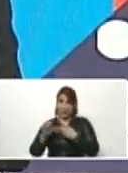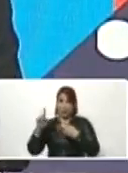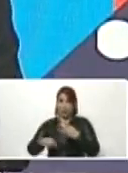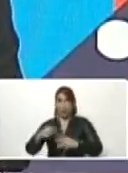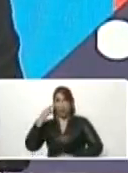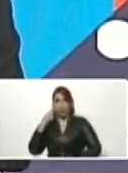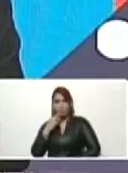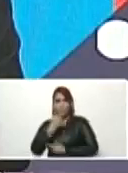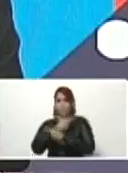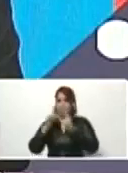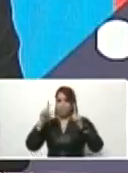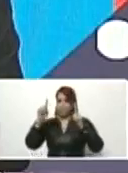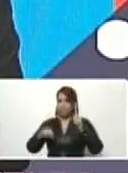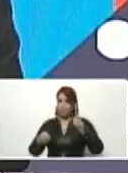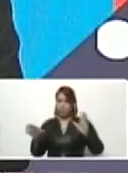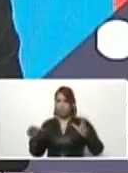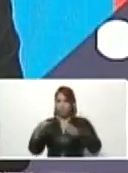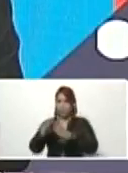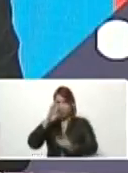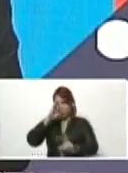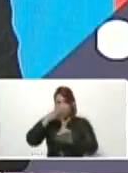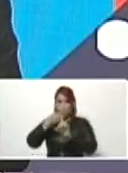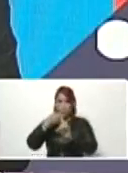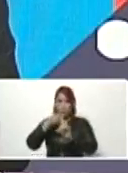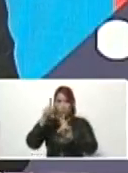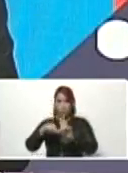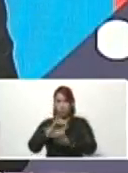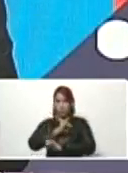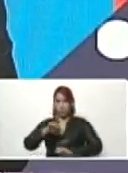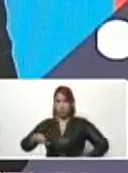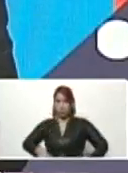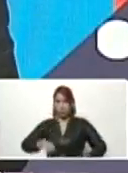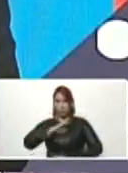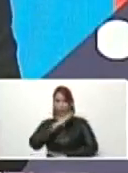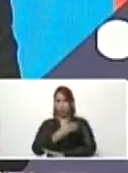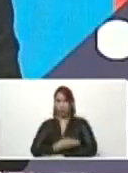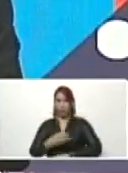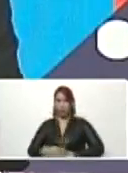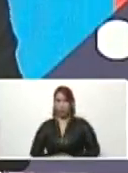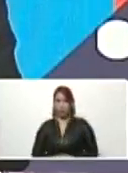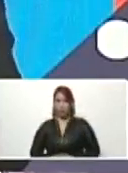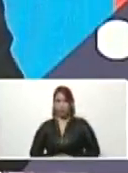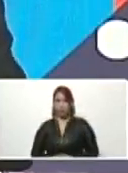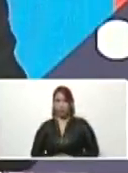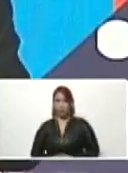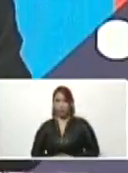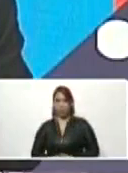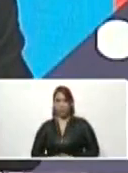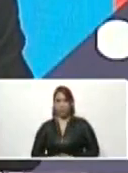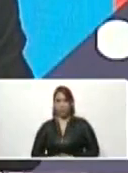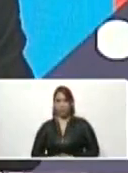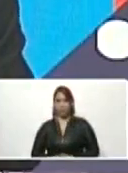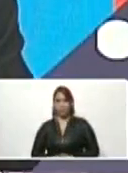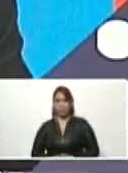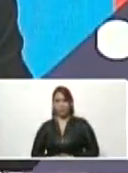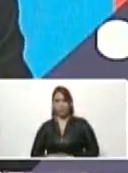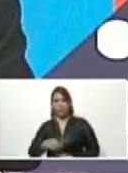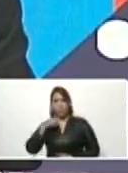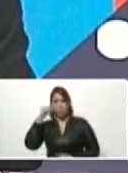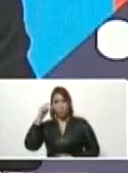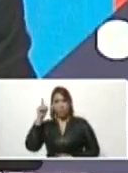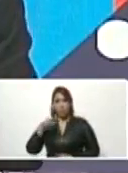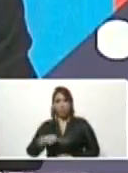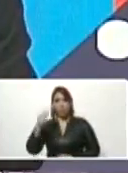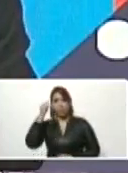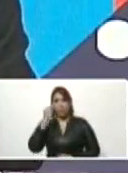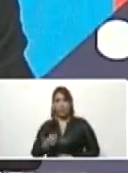Bolívar y el comando directo de las fuerzas del entonces general Antonio José de Sucre. Efectivamente, señor presidente, desde el día